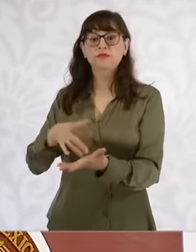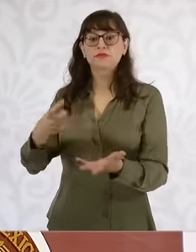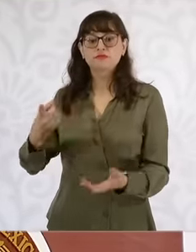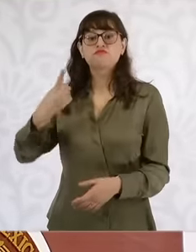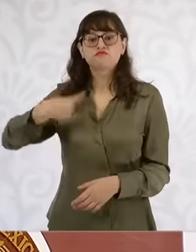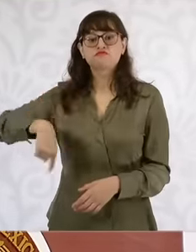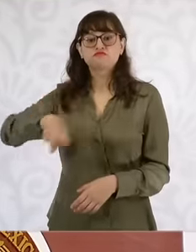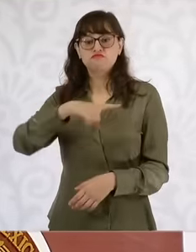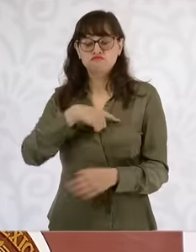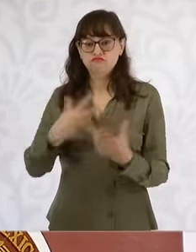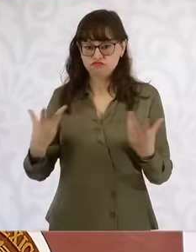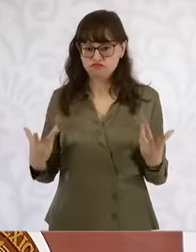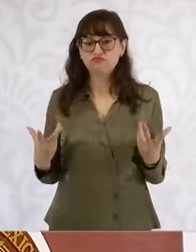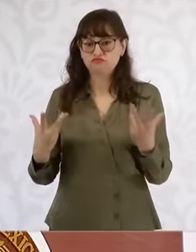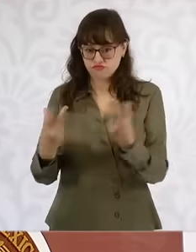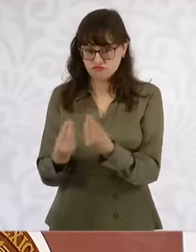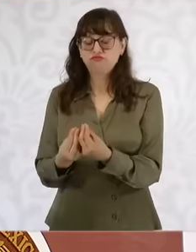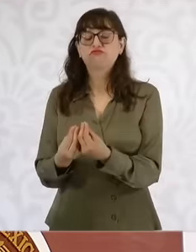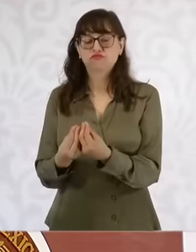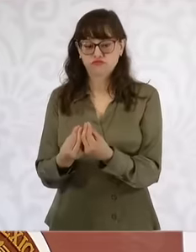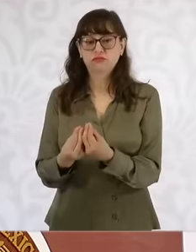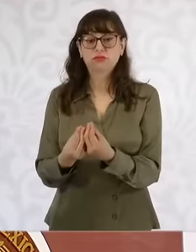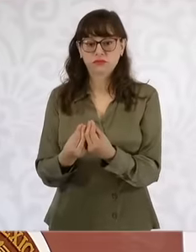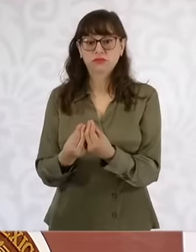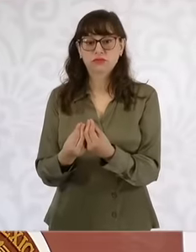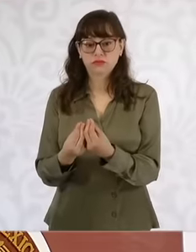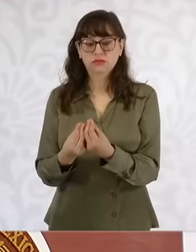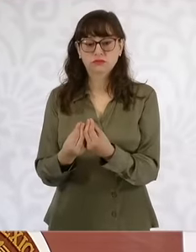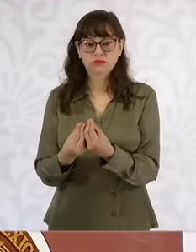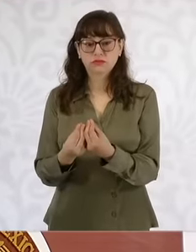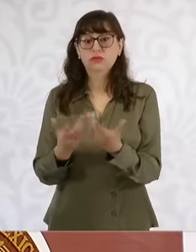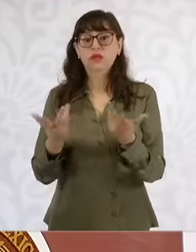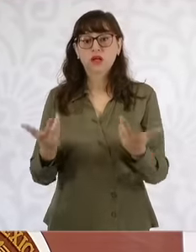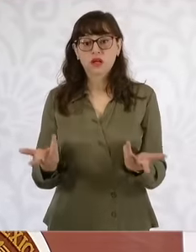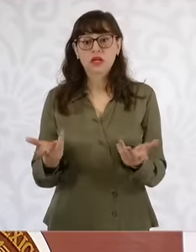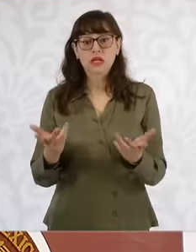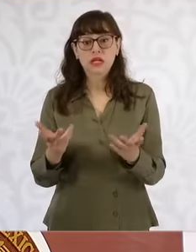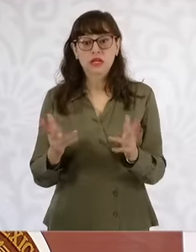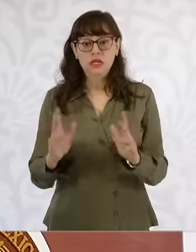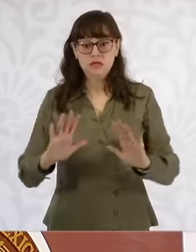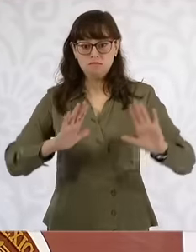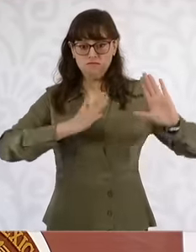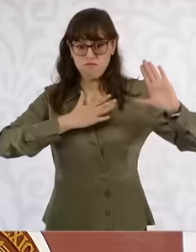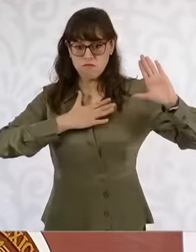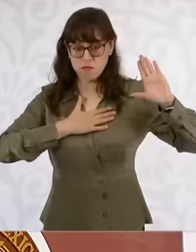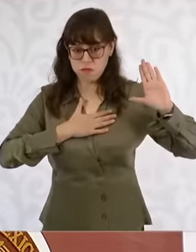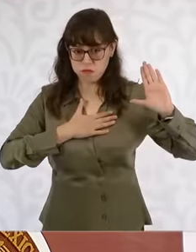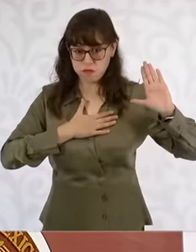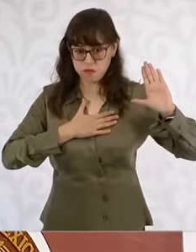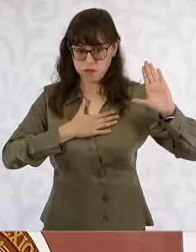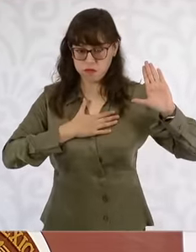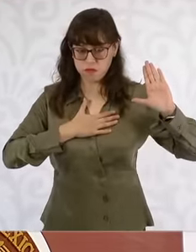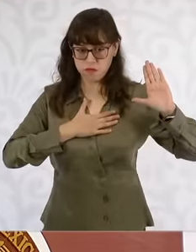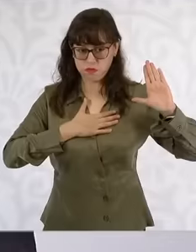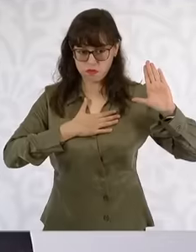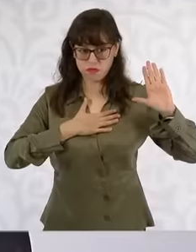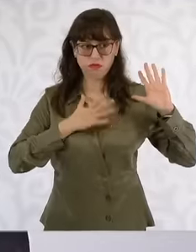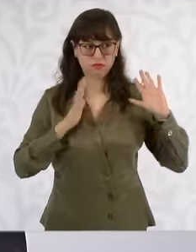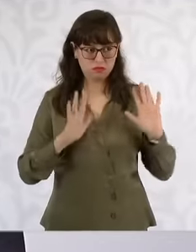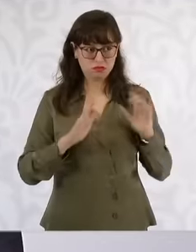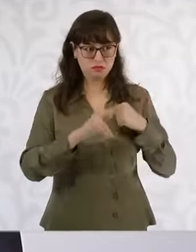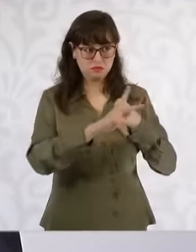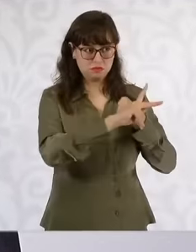fundadores de esta alianza. Habrá una declaración de compromiso por parte de los países que